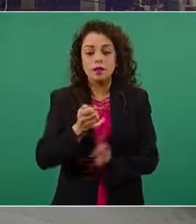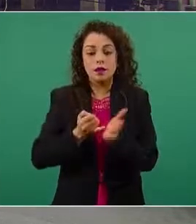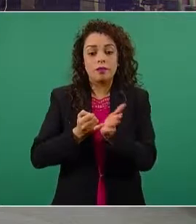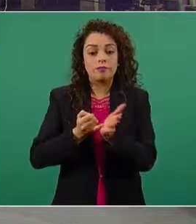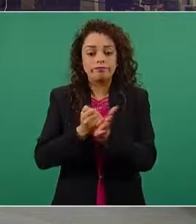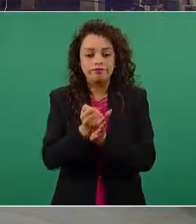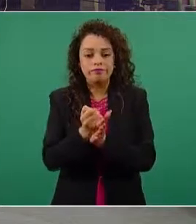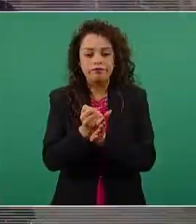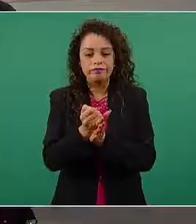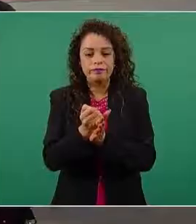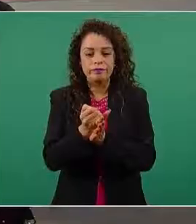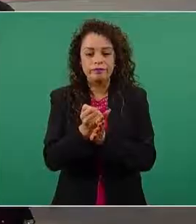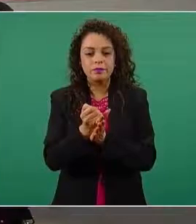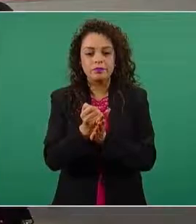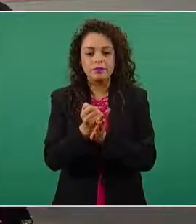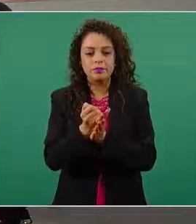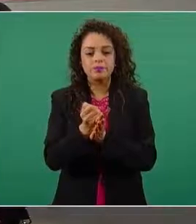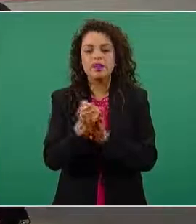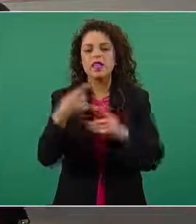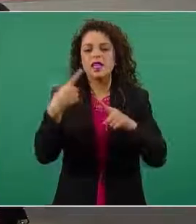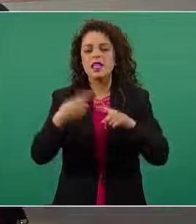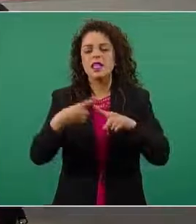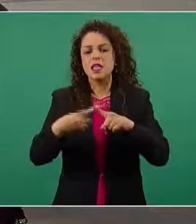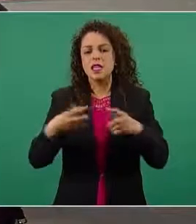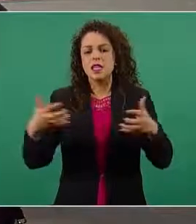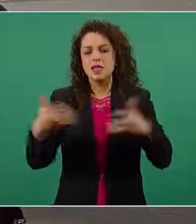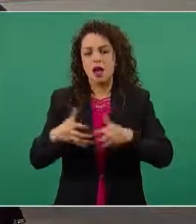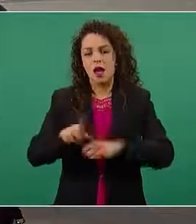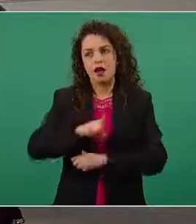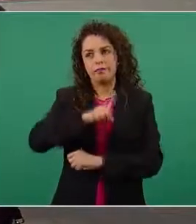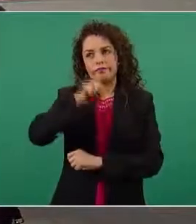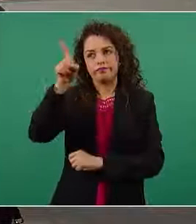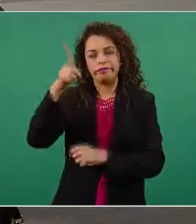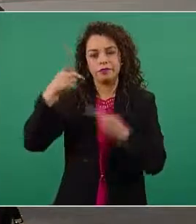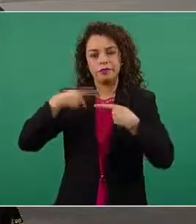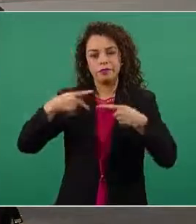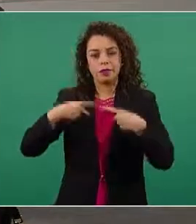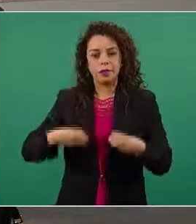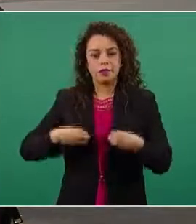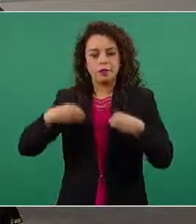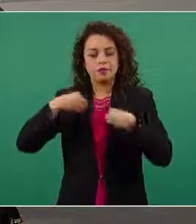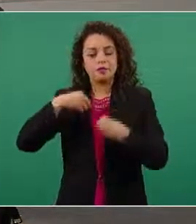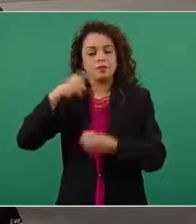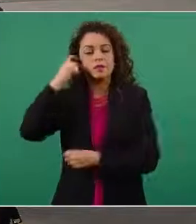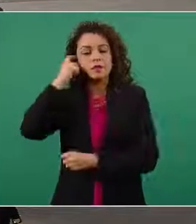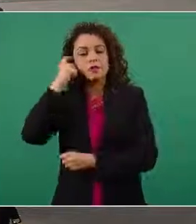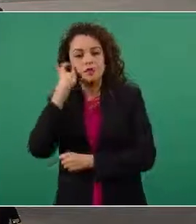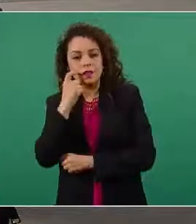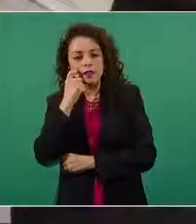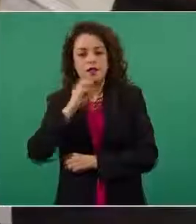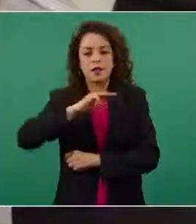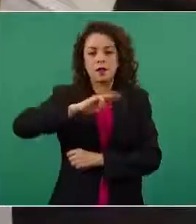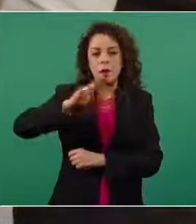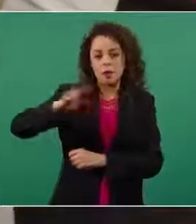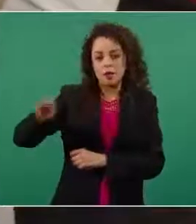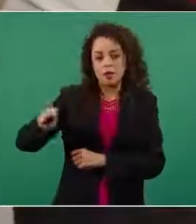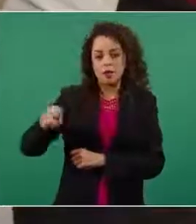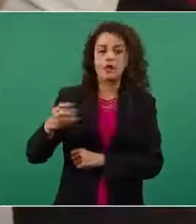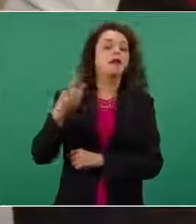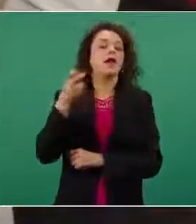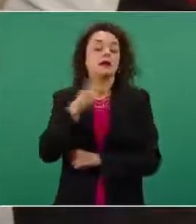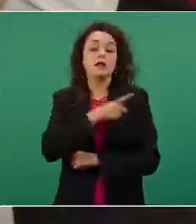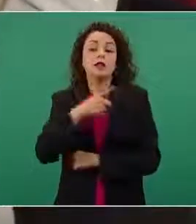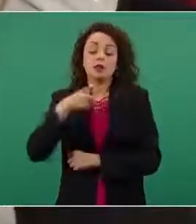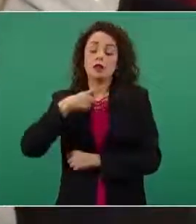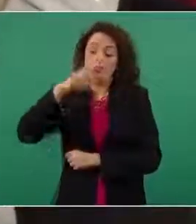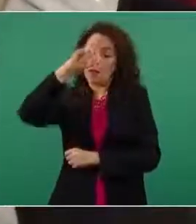la decisión final tendría que tenerle el pueblo de Guerrero y de Michoacán, y que se tiene que buscar la manera pues de que se respeten esos